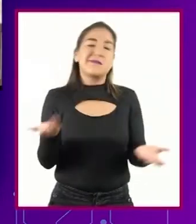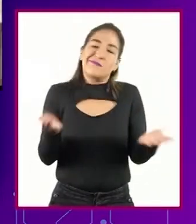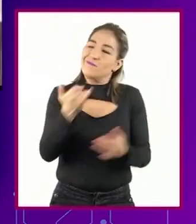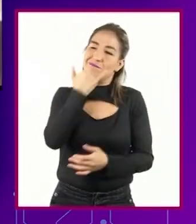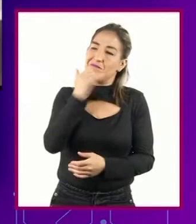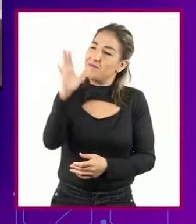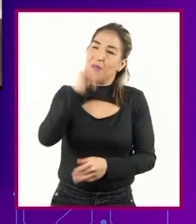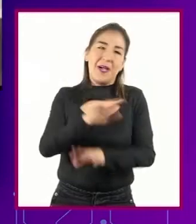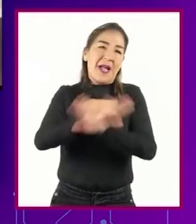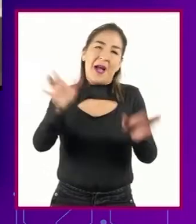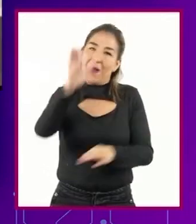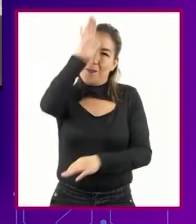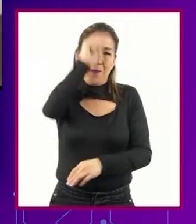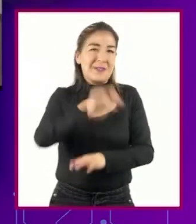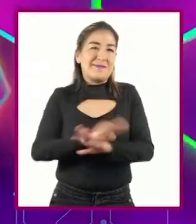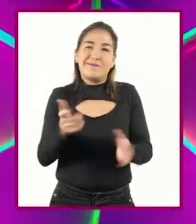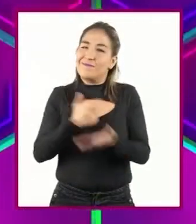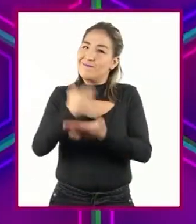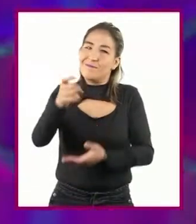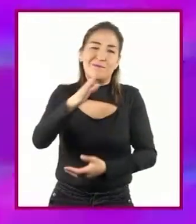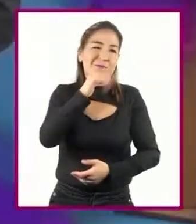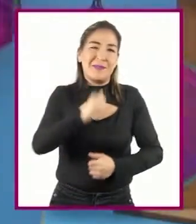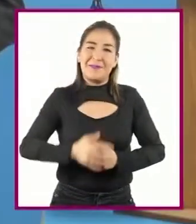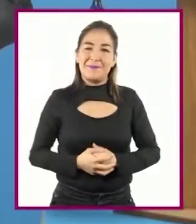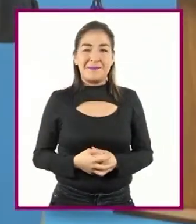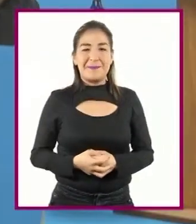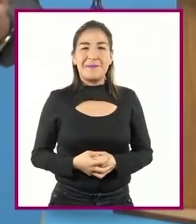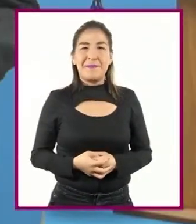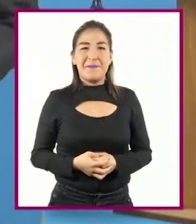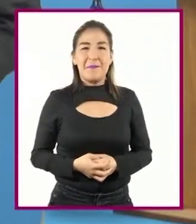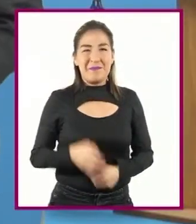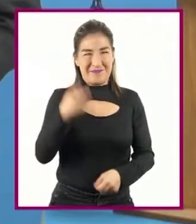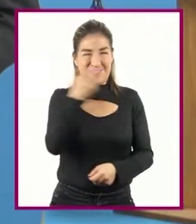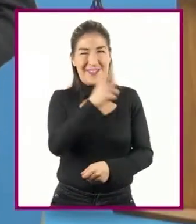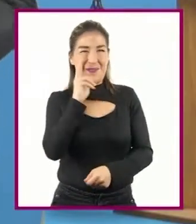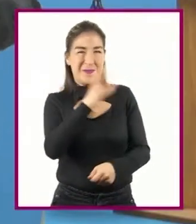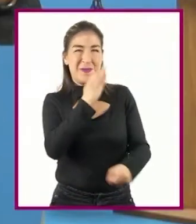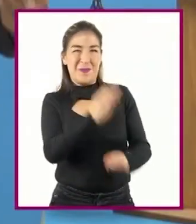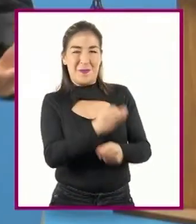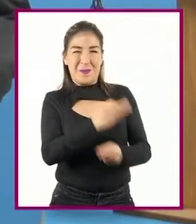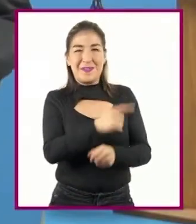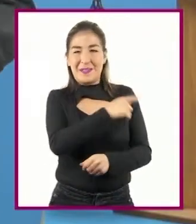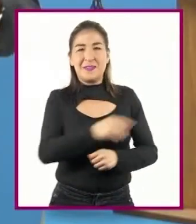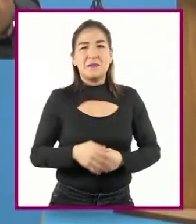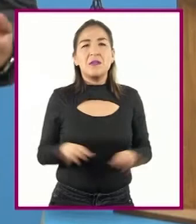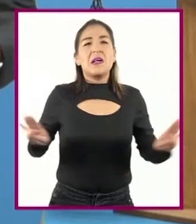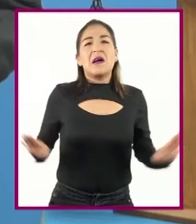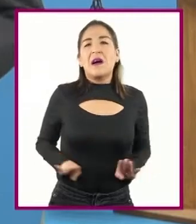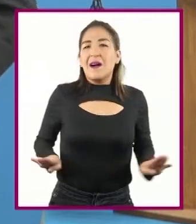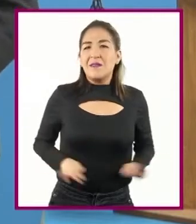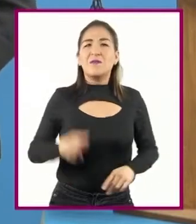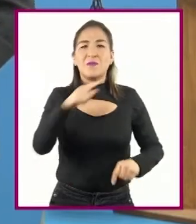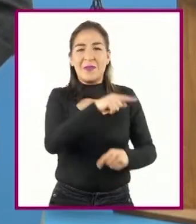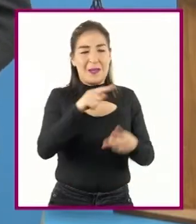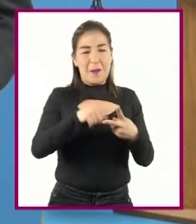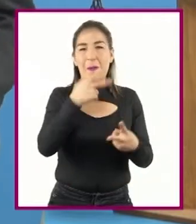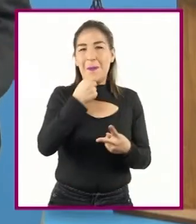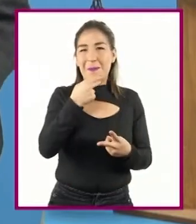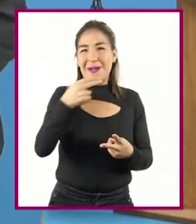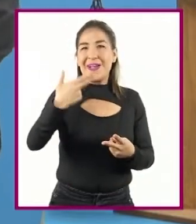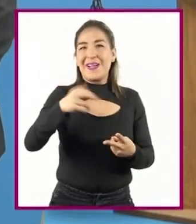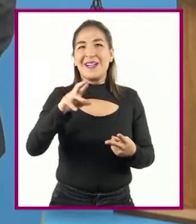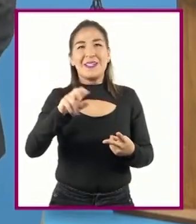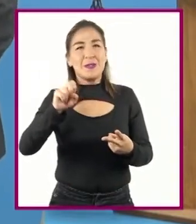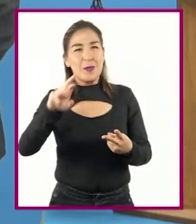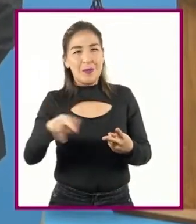amigo. Ahora sí que ya quedamos y no se puede. ¿Se dieron cuenta de que la actitud de Héctor e Iván no